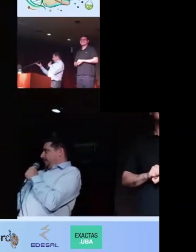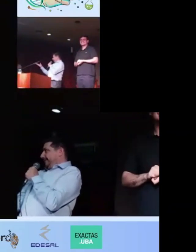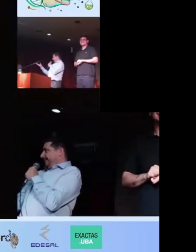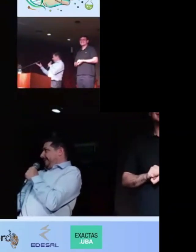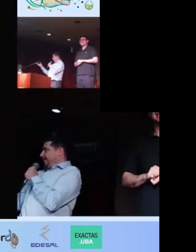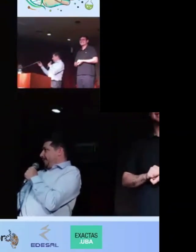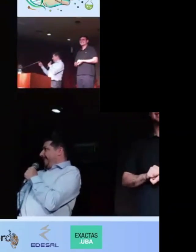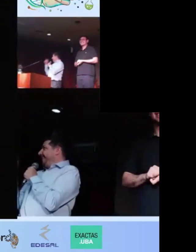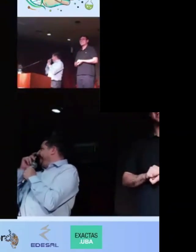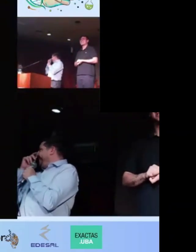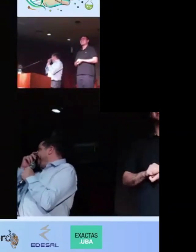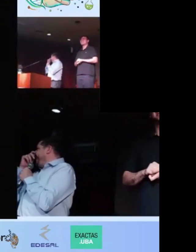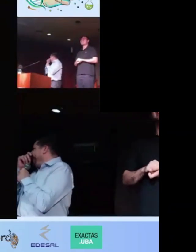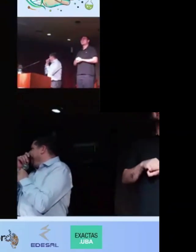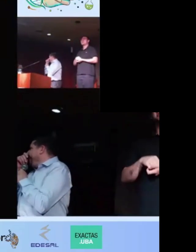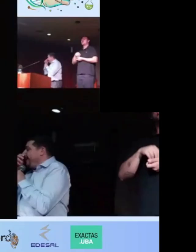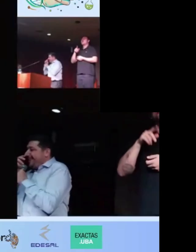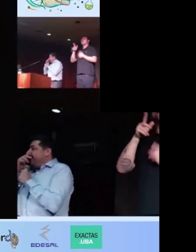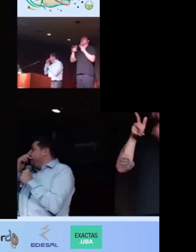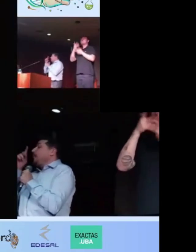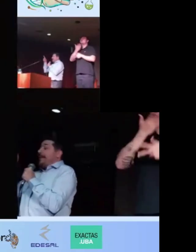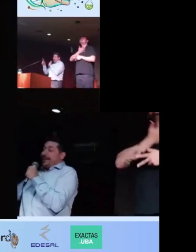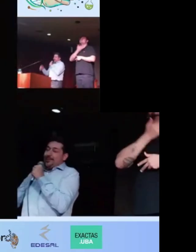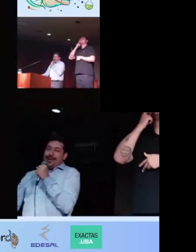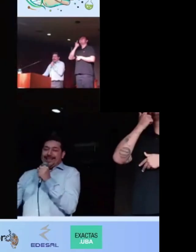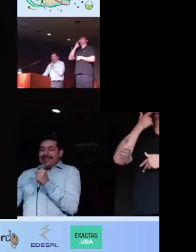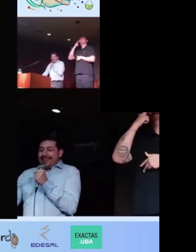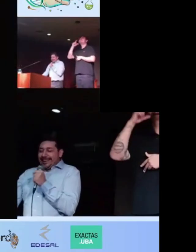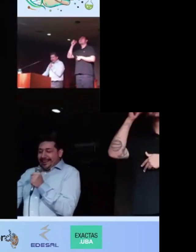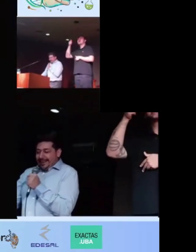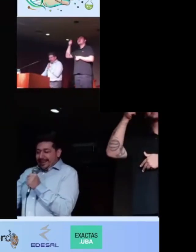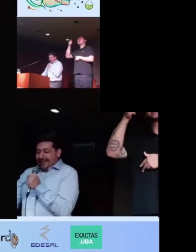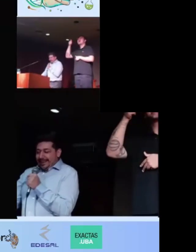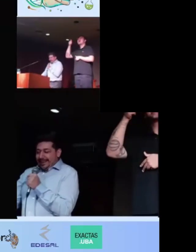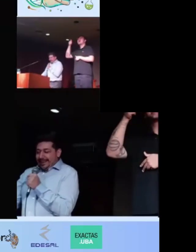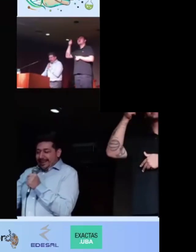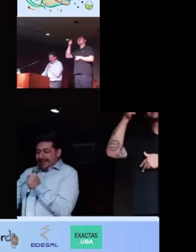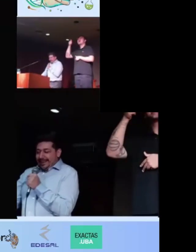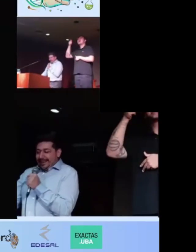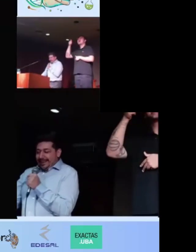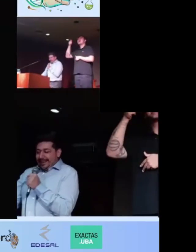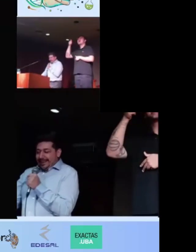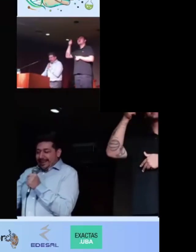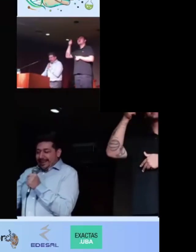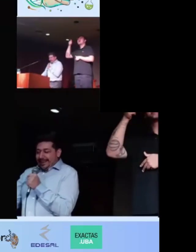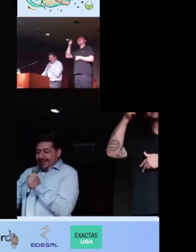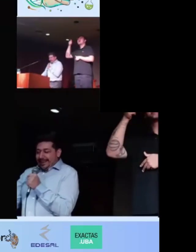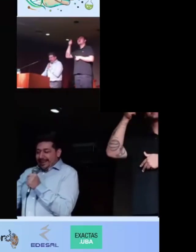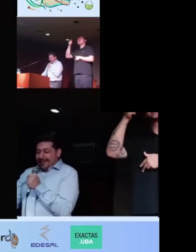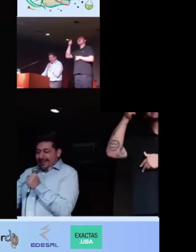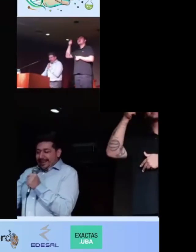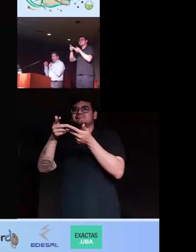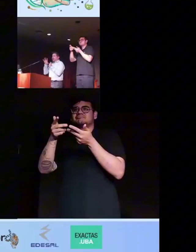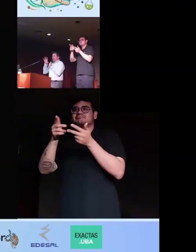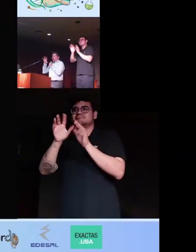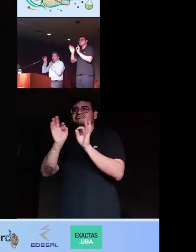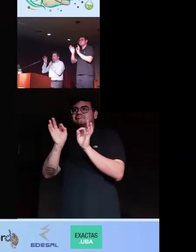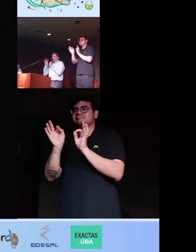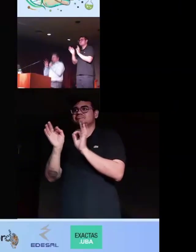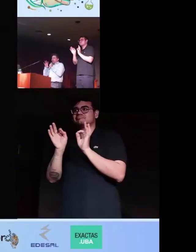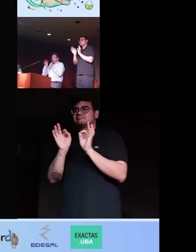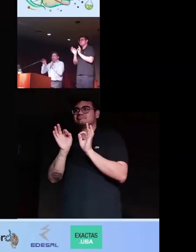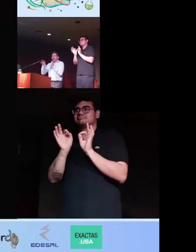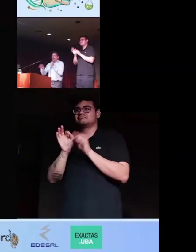Alejo. No, todavía, todavía. Ellos están